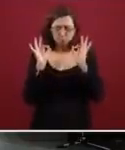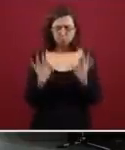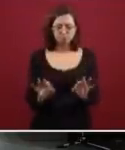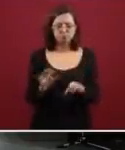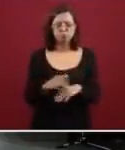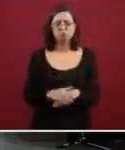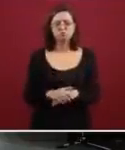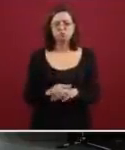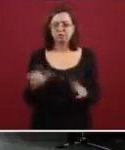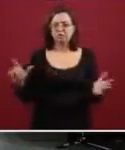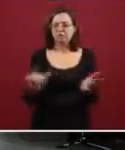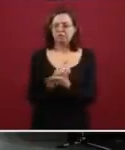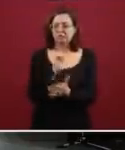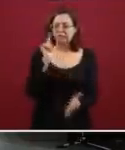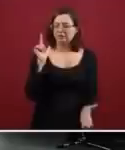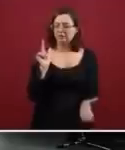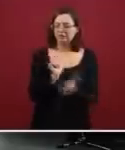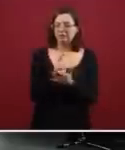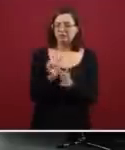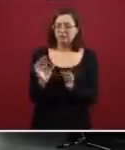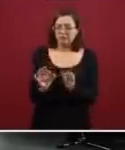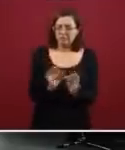el marco de la legalidad,